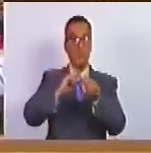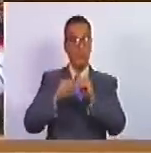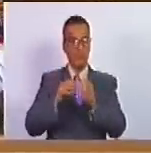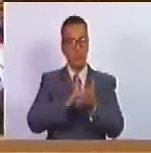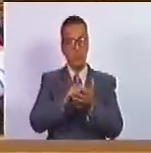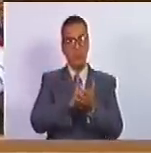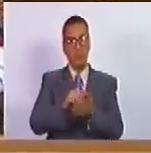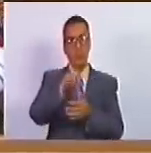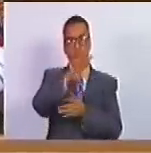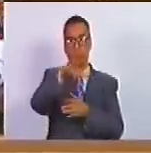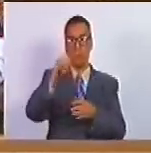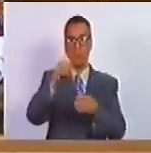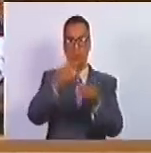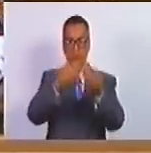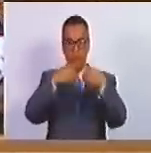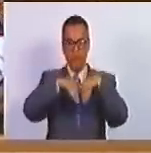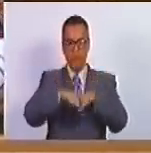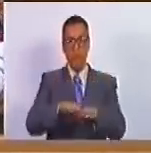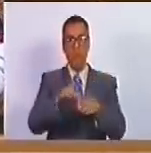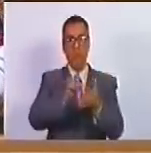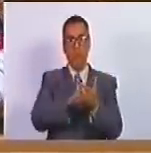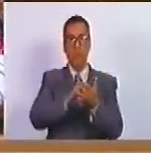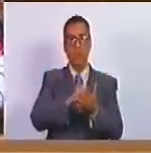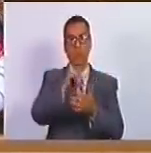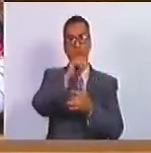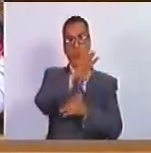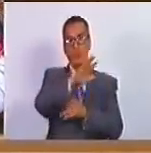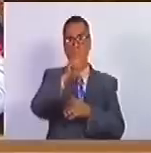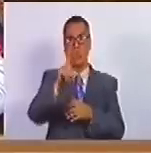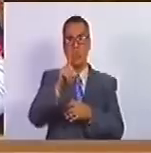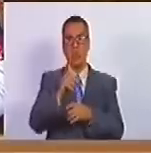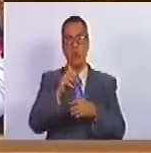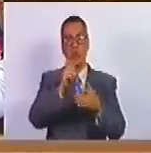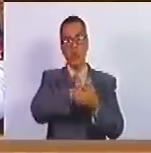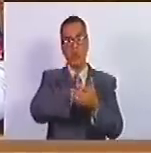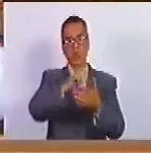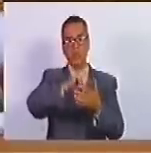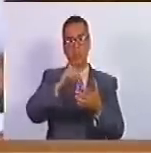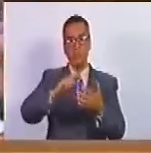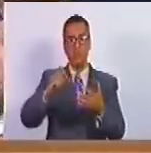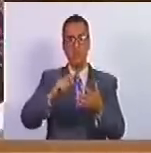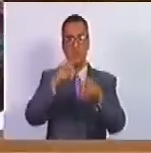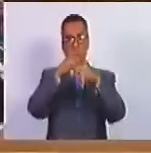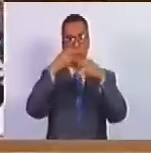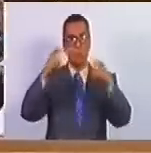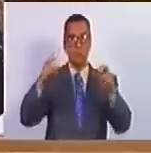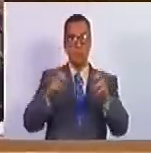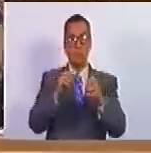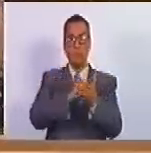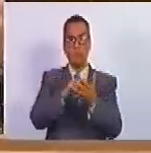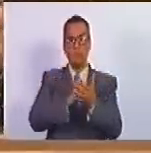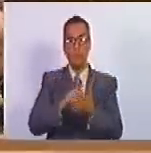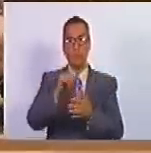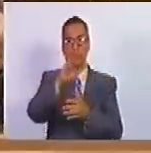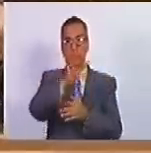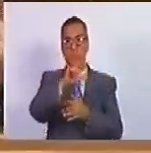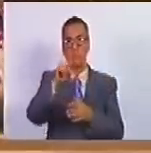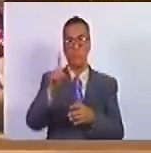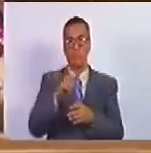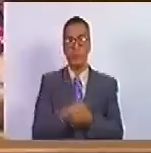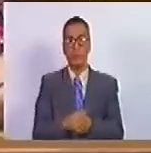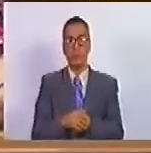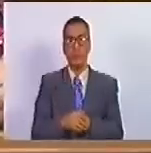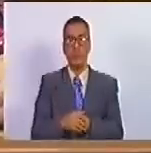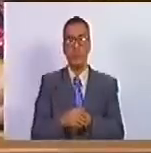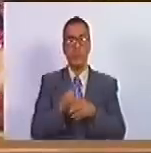el artículo 50, que pasa a ser el artículo 51, el cual queda redactado en los siguientes términos. Artículo 51.